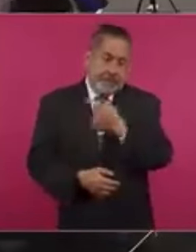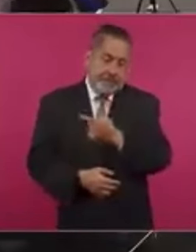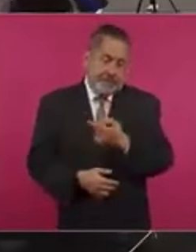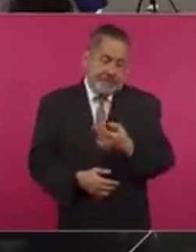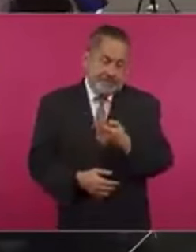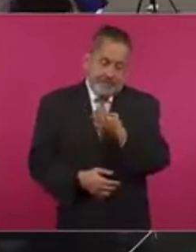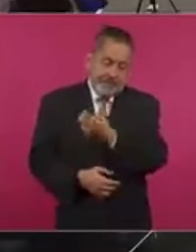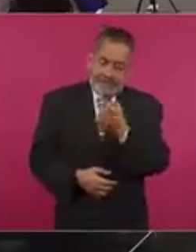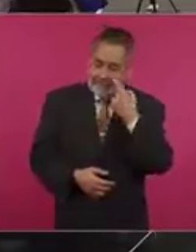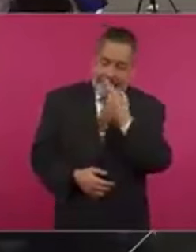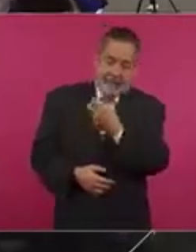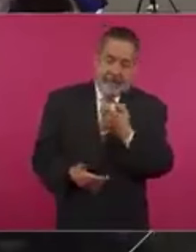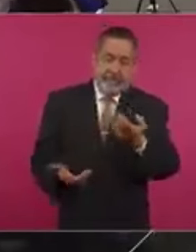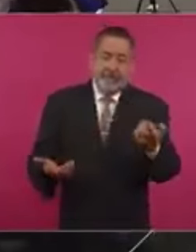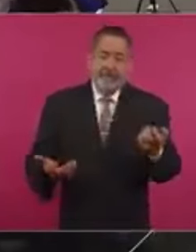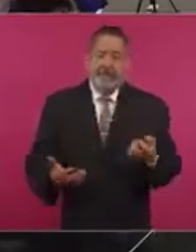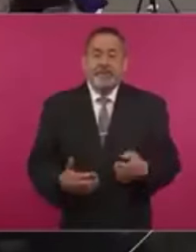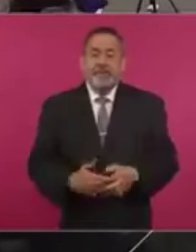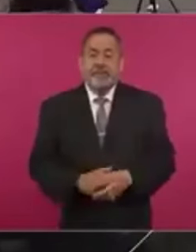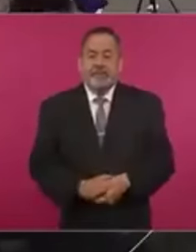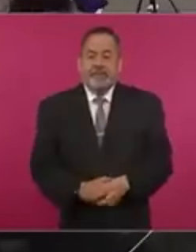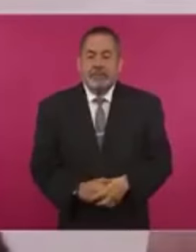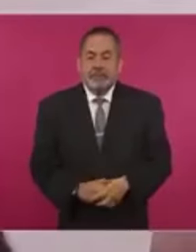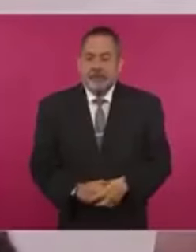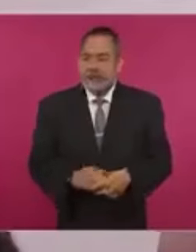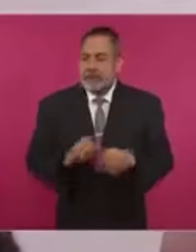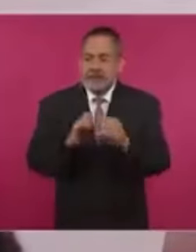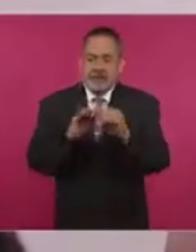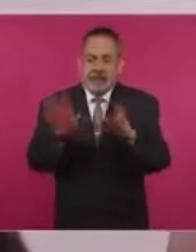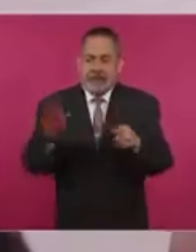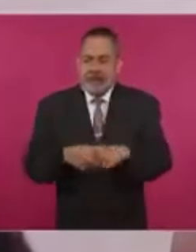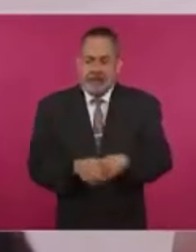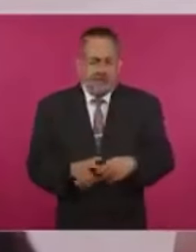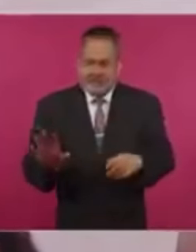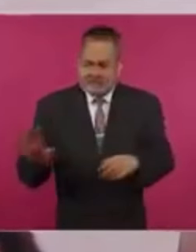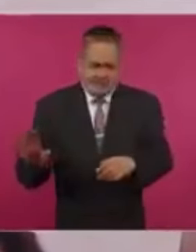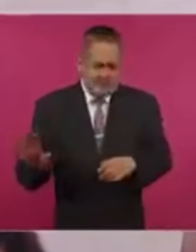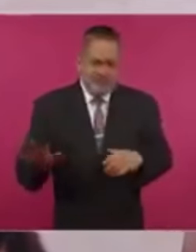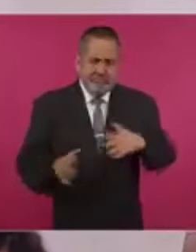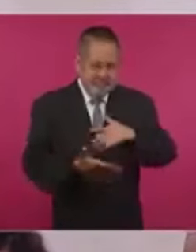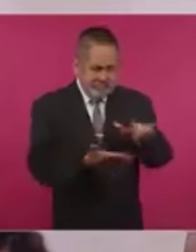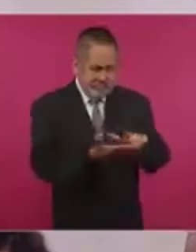Pues esto, que es completamente legal,